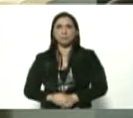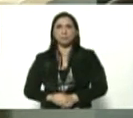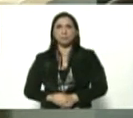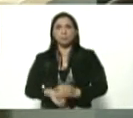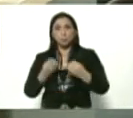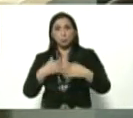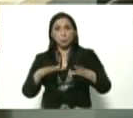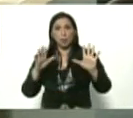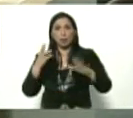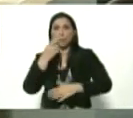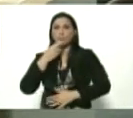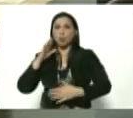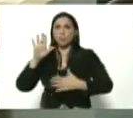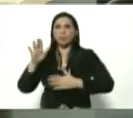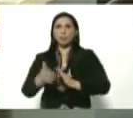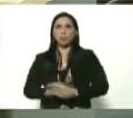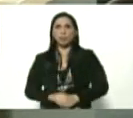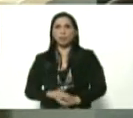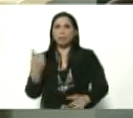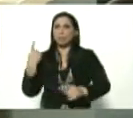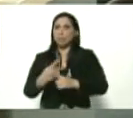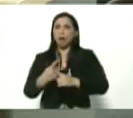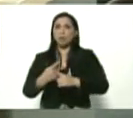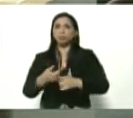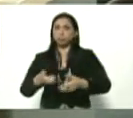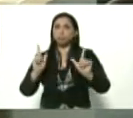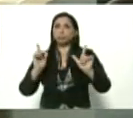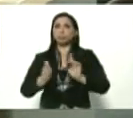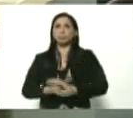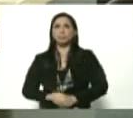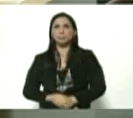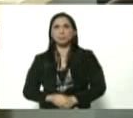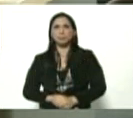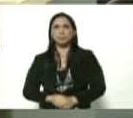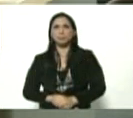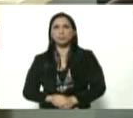Bueno, lo prometido, tengo que cumplirlo.